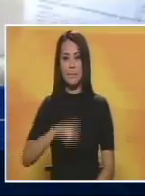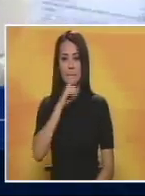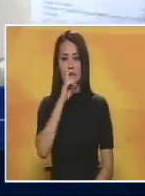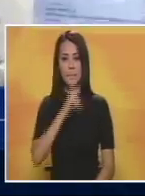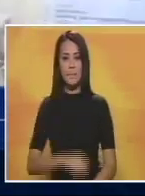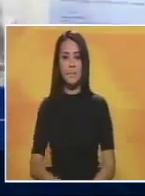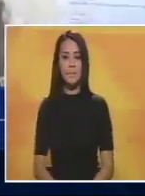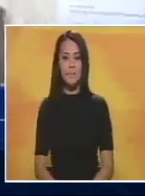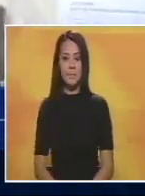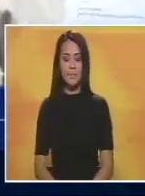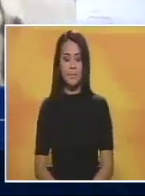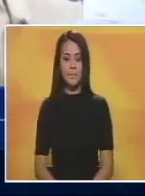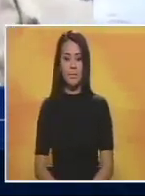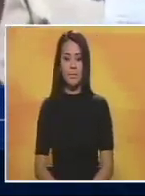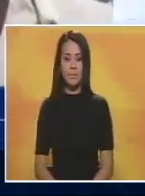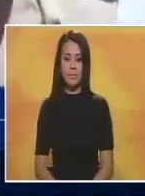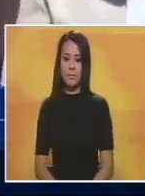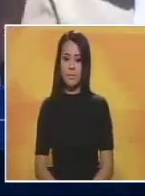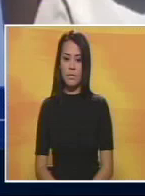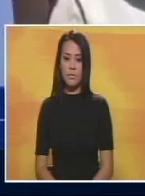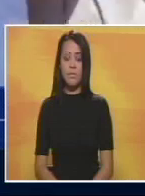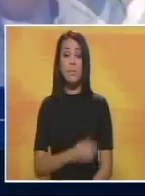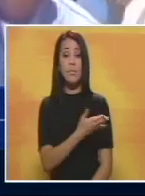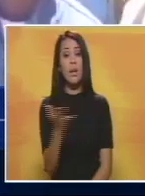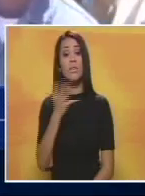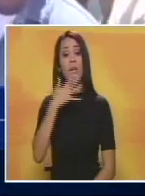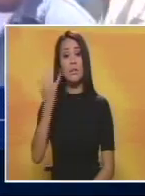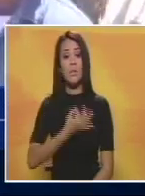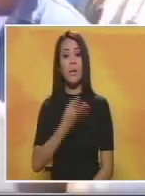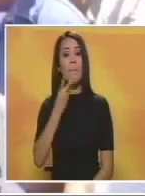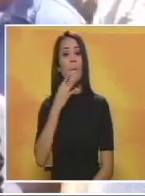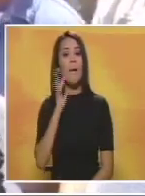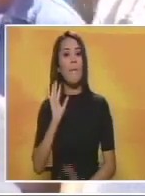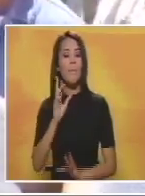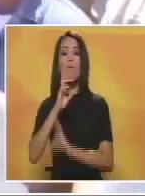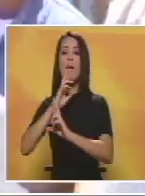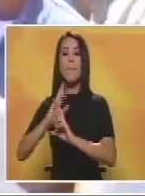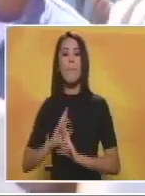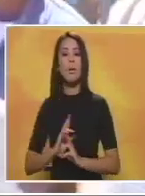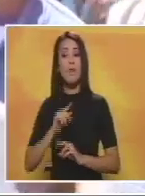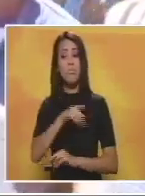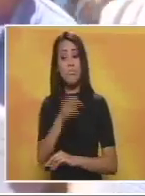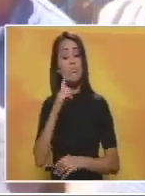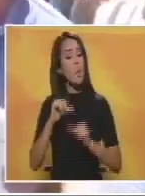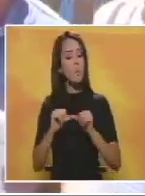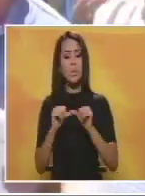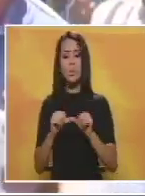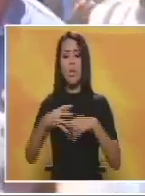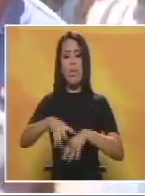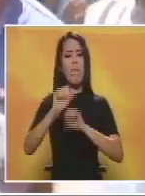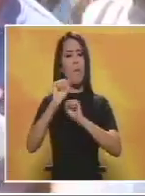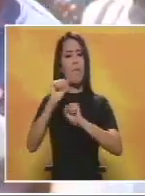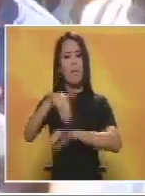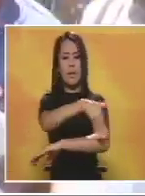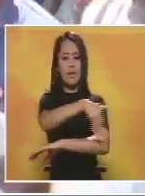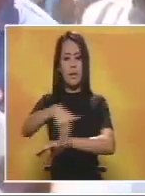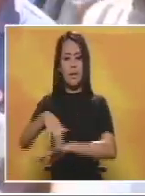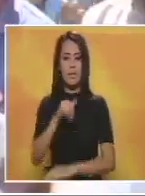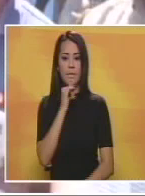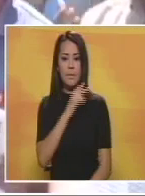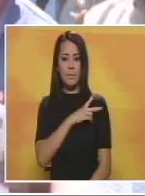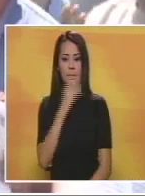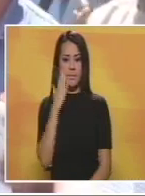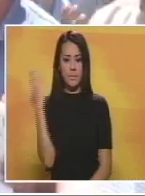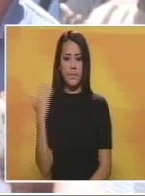presidente obrerista Nicolás Maduro. Ellos aseguran que de no tener respuesta continuarán con las protestas de calle. Con esta